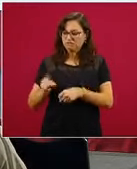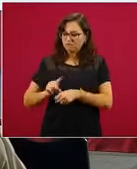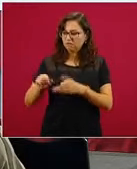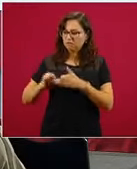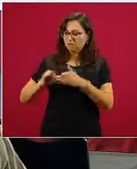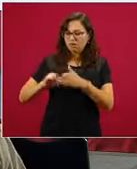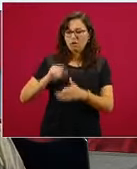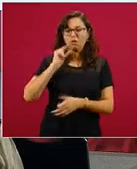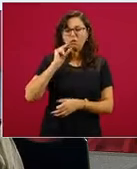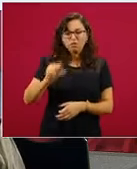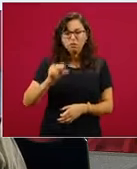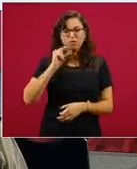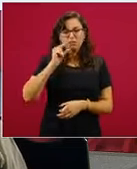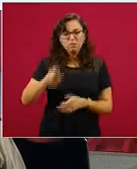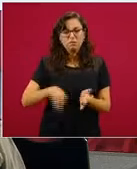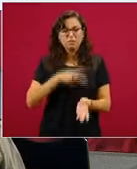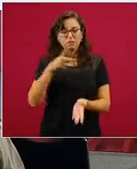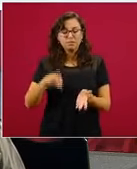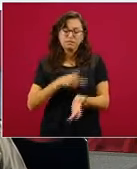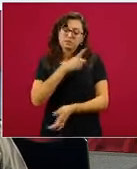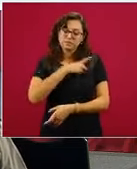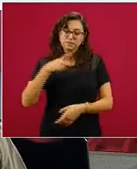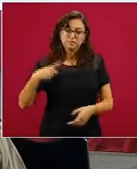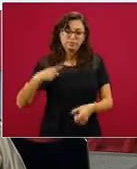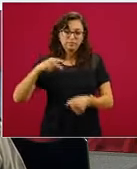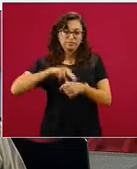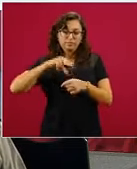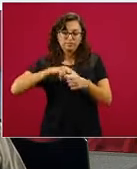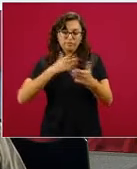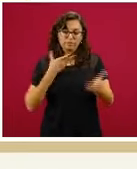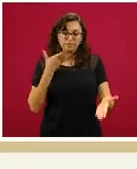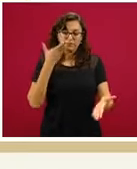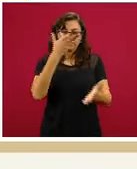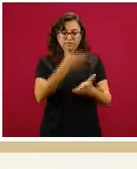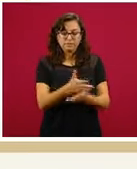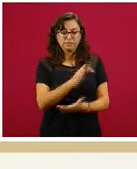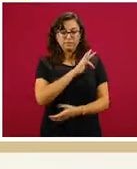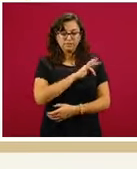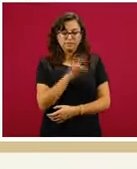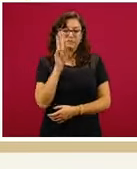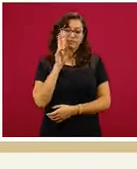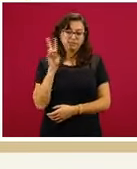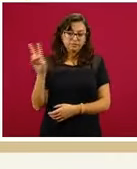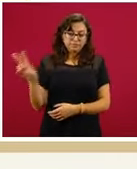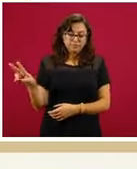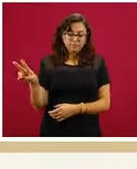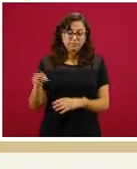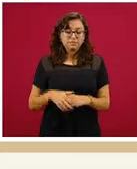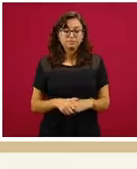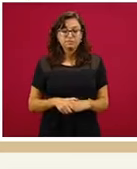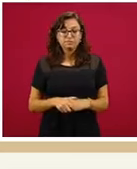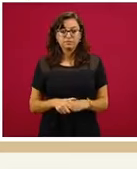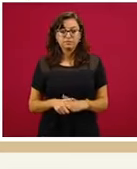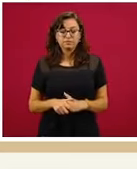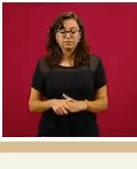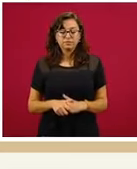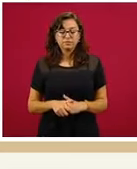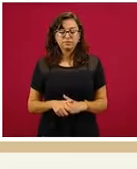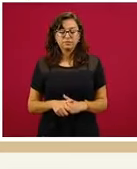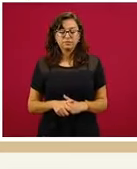atención médica. Ustedes ven del lado derecho de la diapositiva. Básicamente el diagnóstico